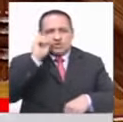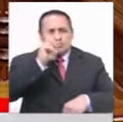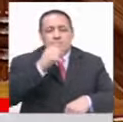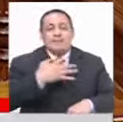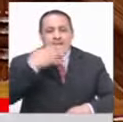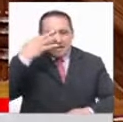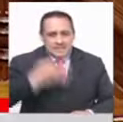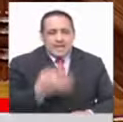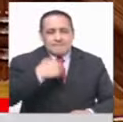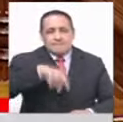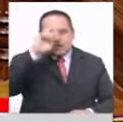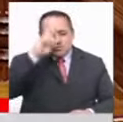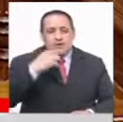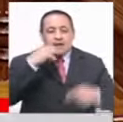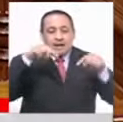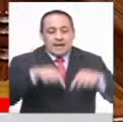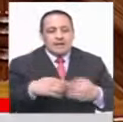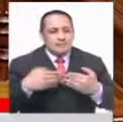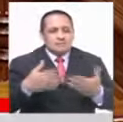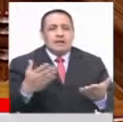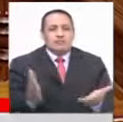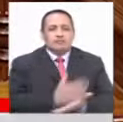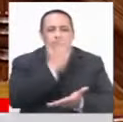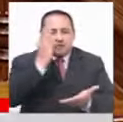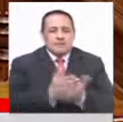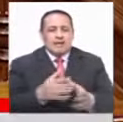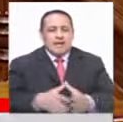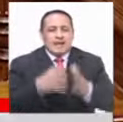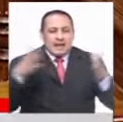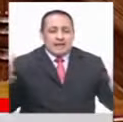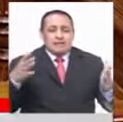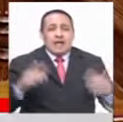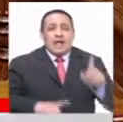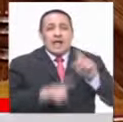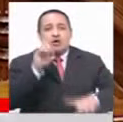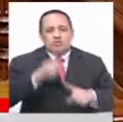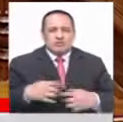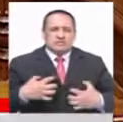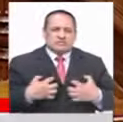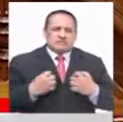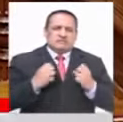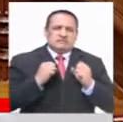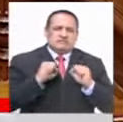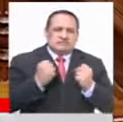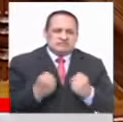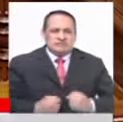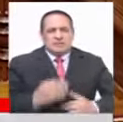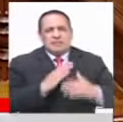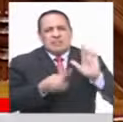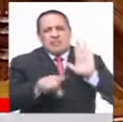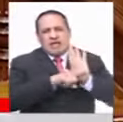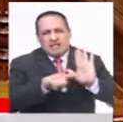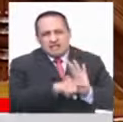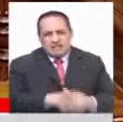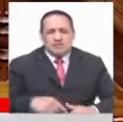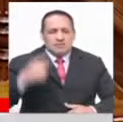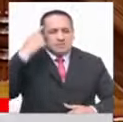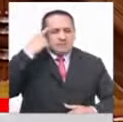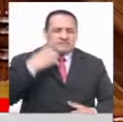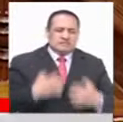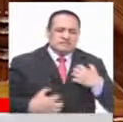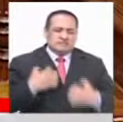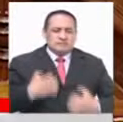el verdadero Perú, es todavía un problema. Quienes caen en la amargura, en el pesimismo, en el